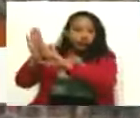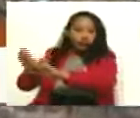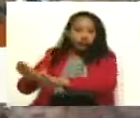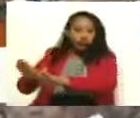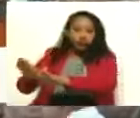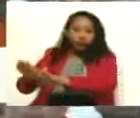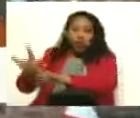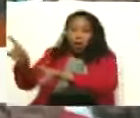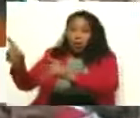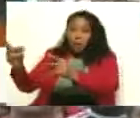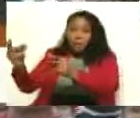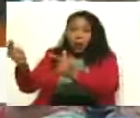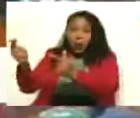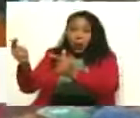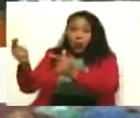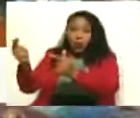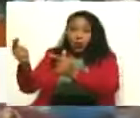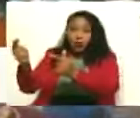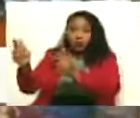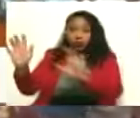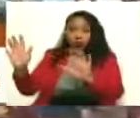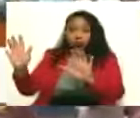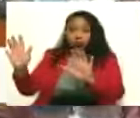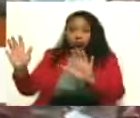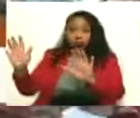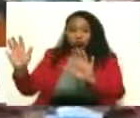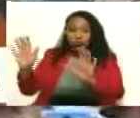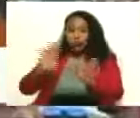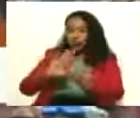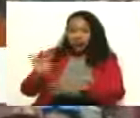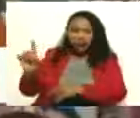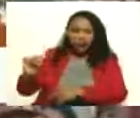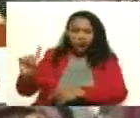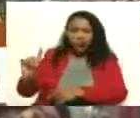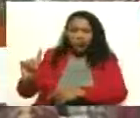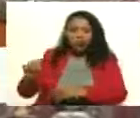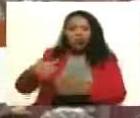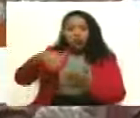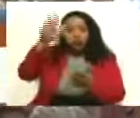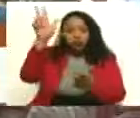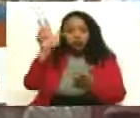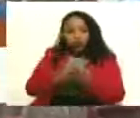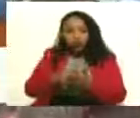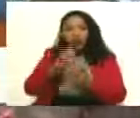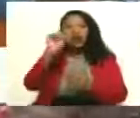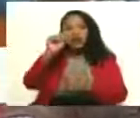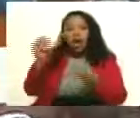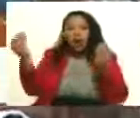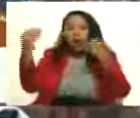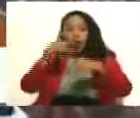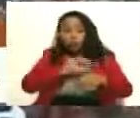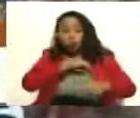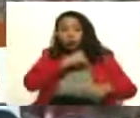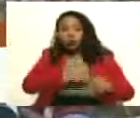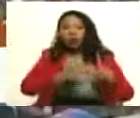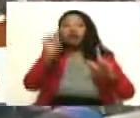Eso desapareció. Por el contrario, aprobamos que es el acuerdo de Ginebra.